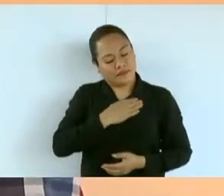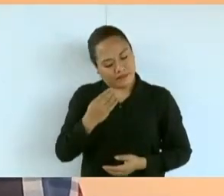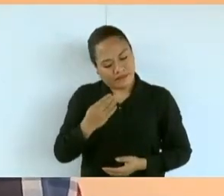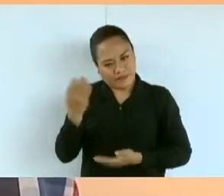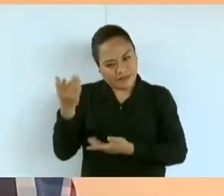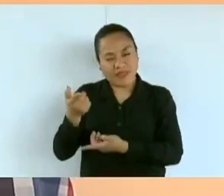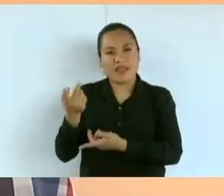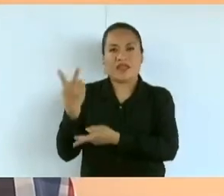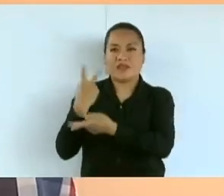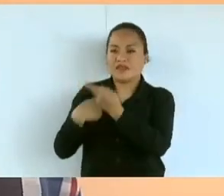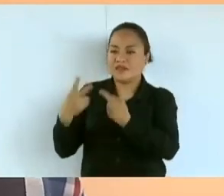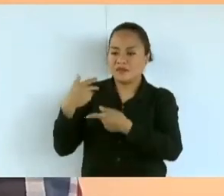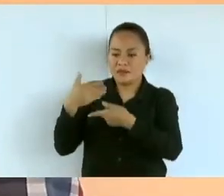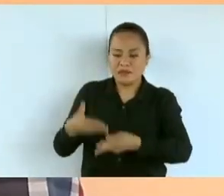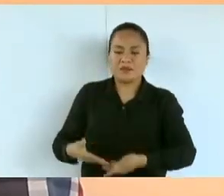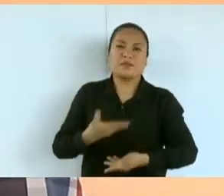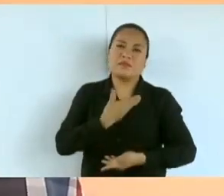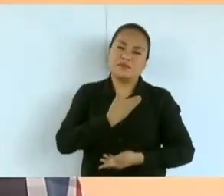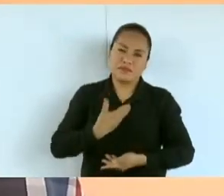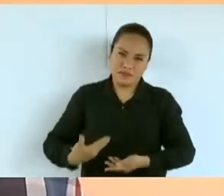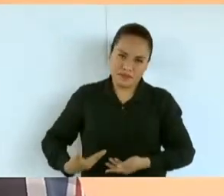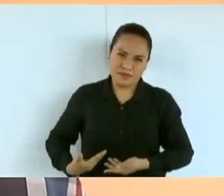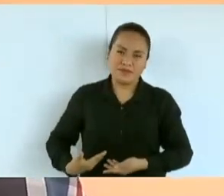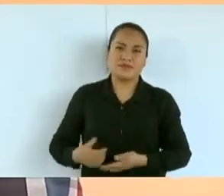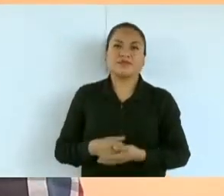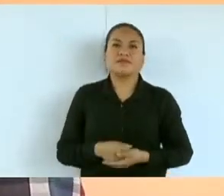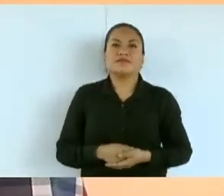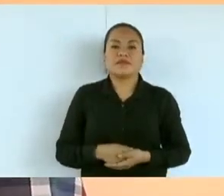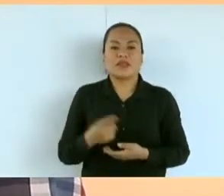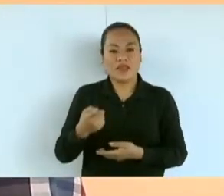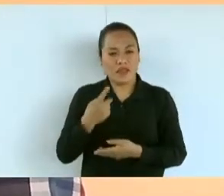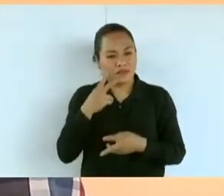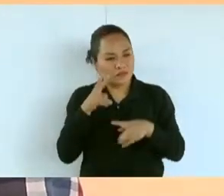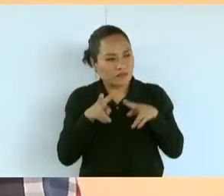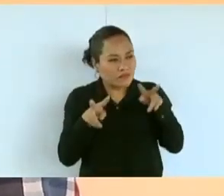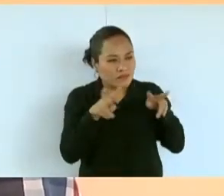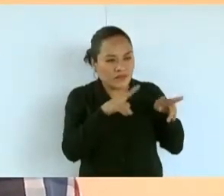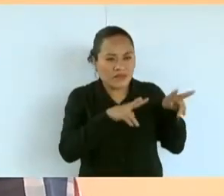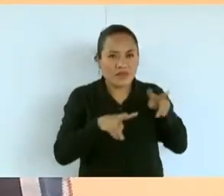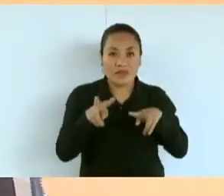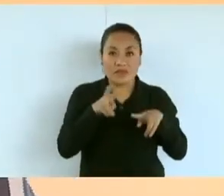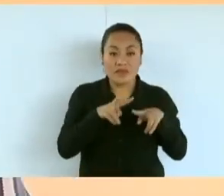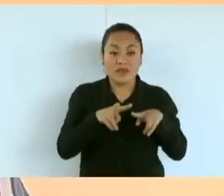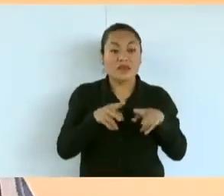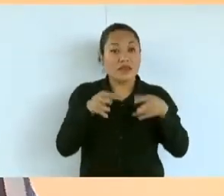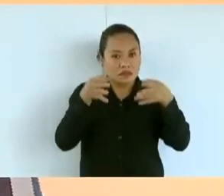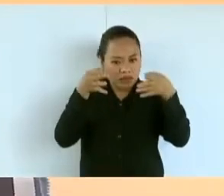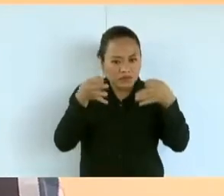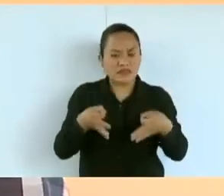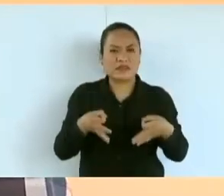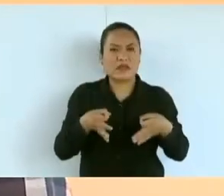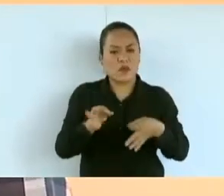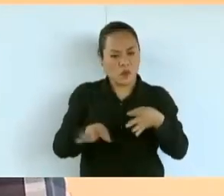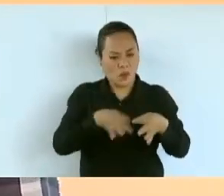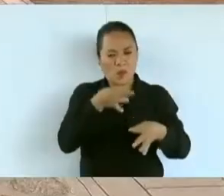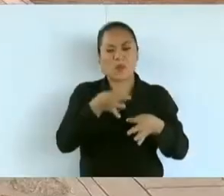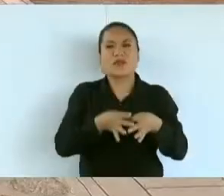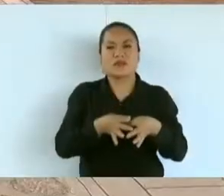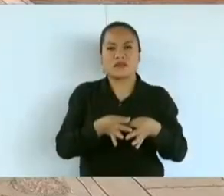está usted acá con nosotros, que observa que efectivamente cumplimos con la